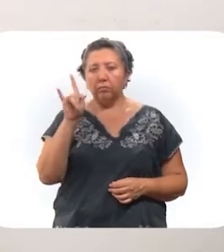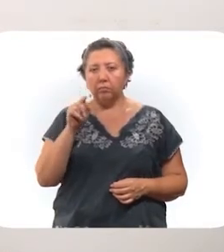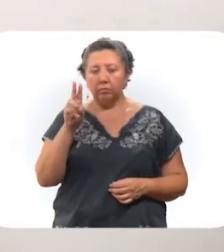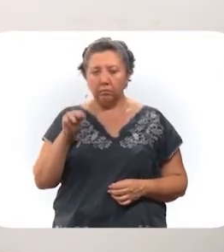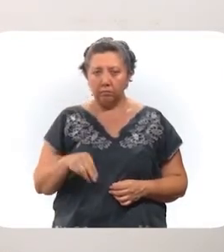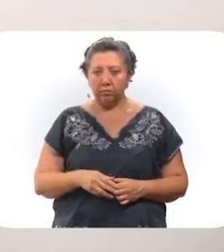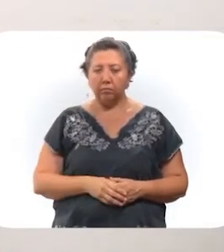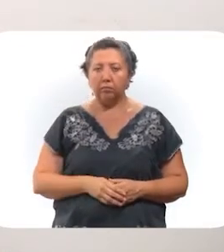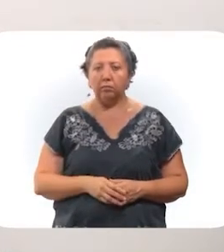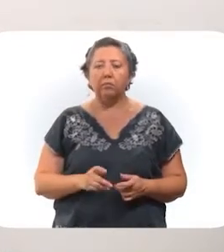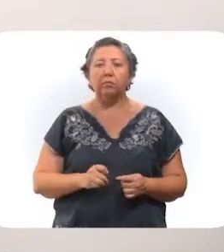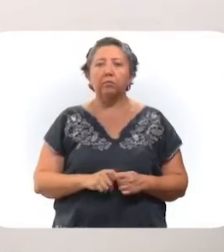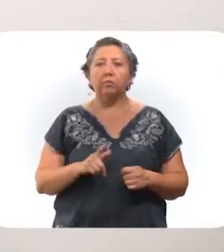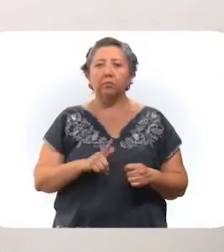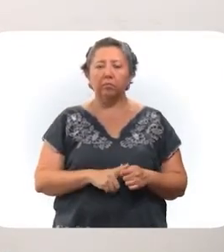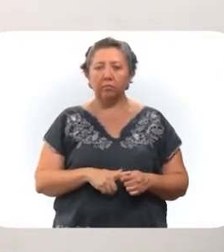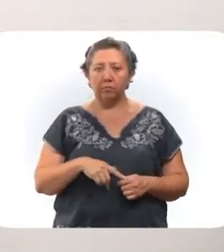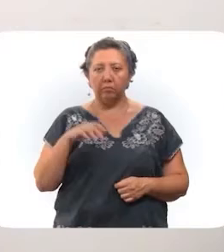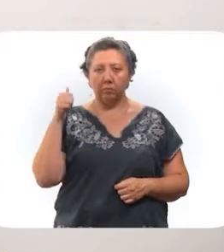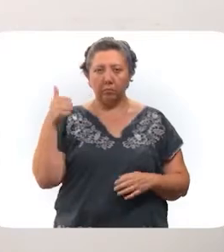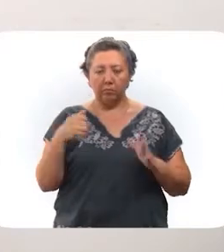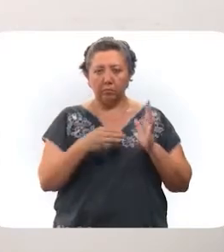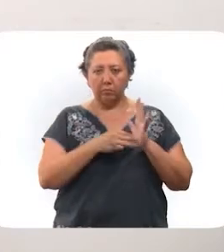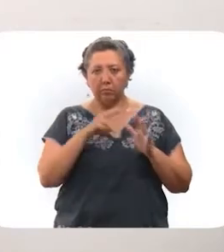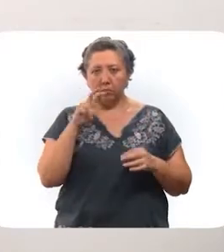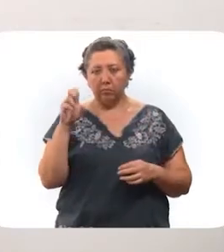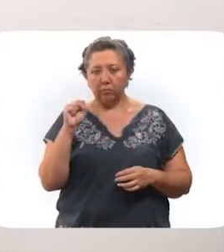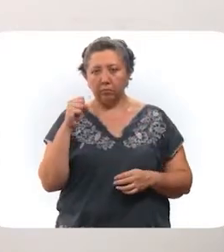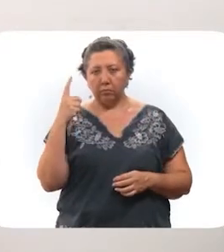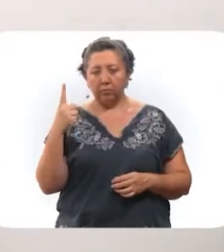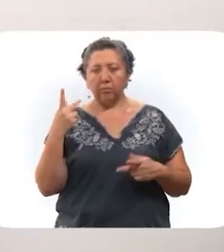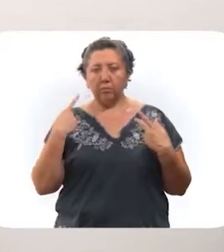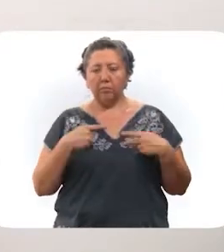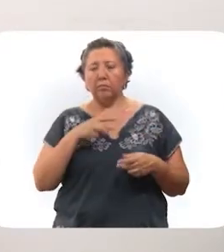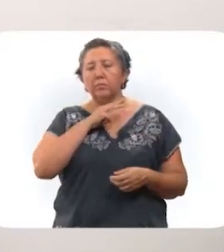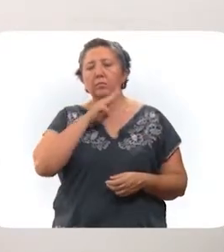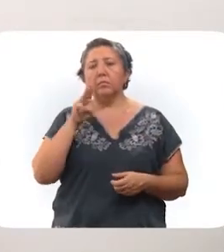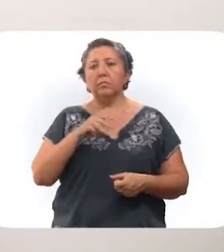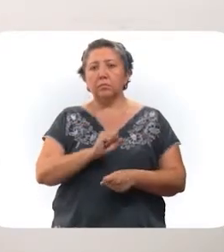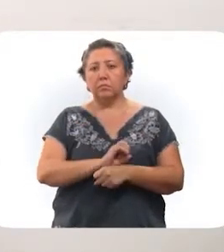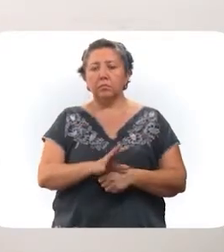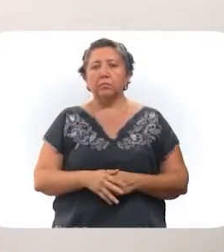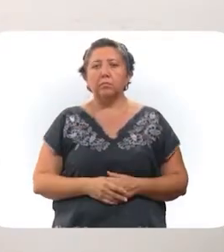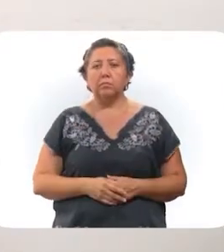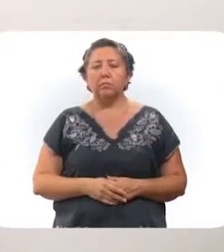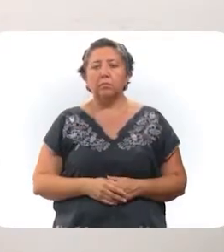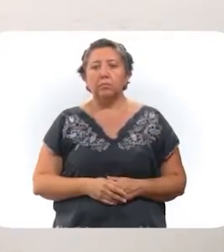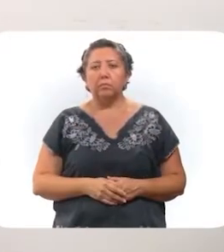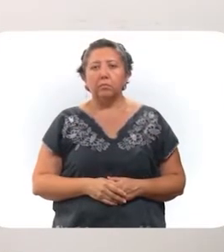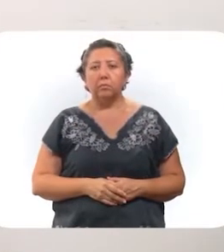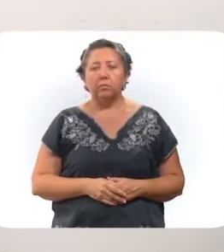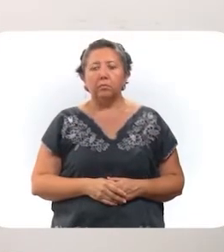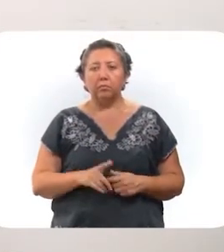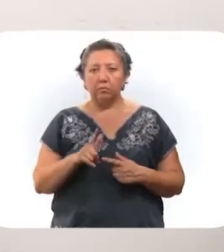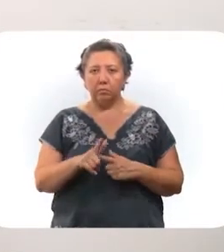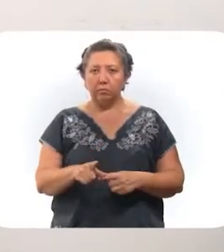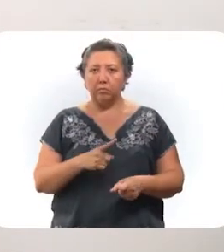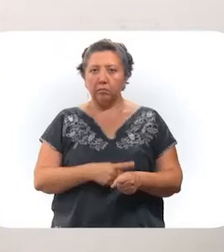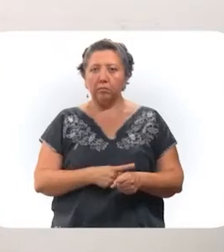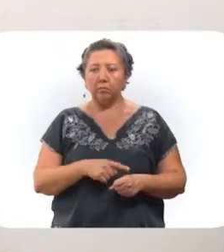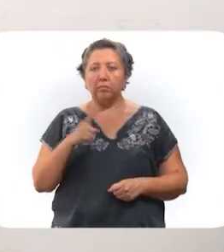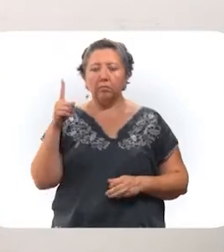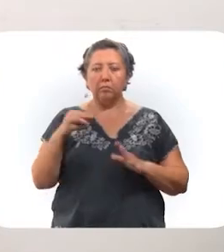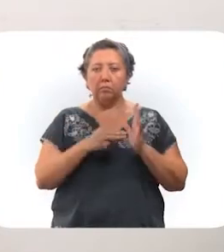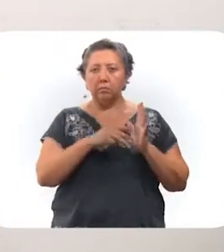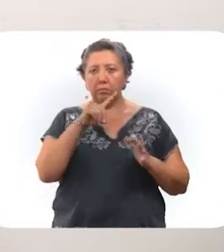Tizimín. En total, son 6.261 las personas fallecidas a causa del coronavirus. De los casos